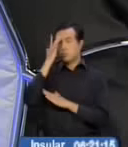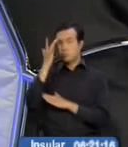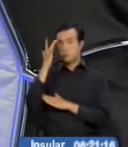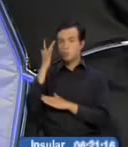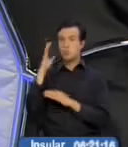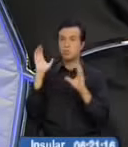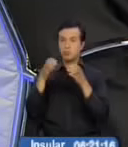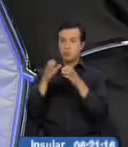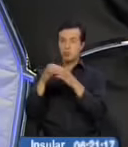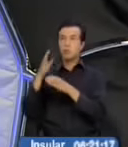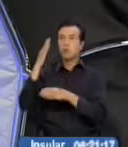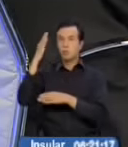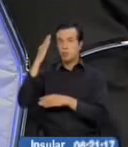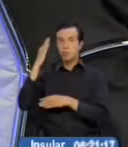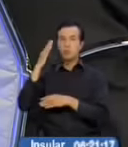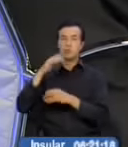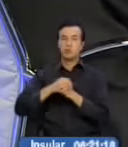los caciques locales